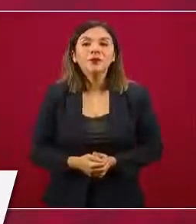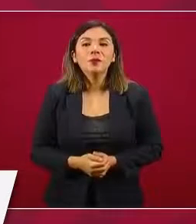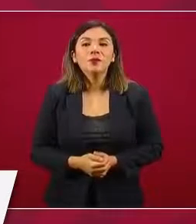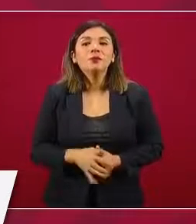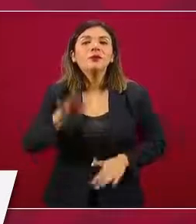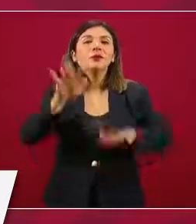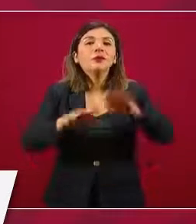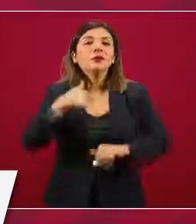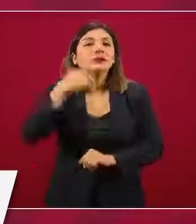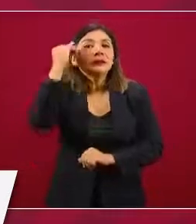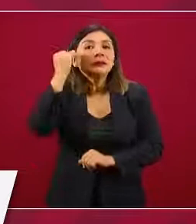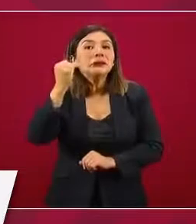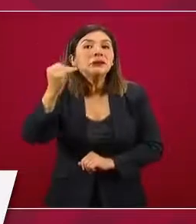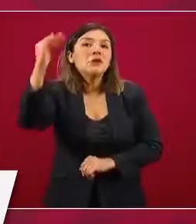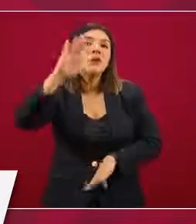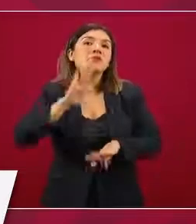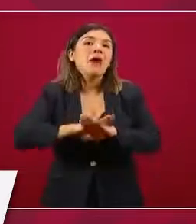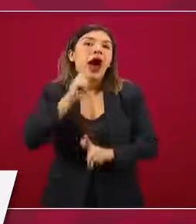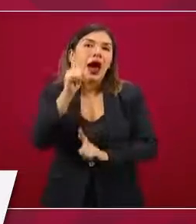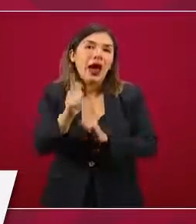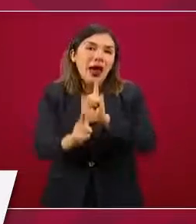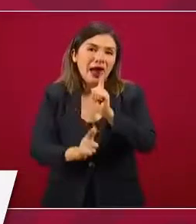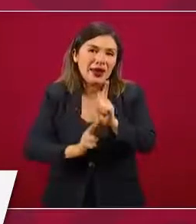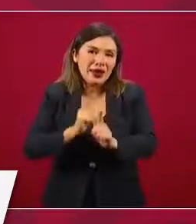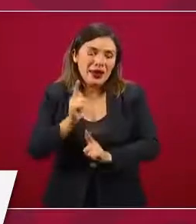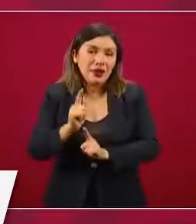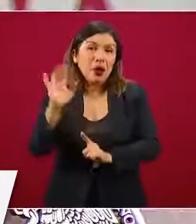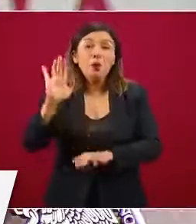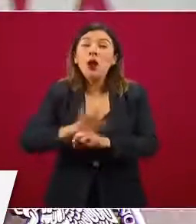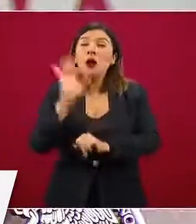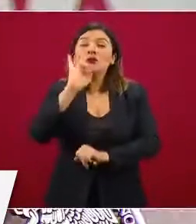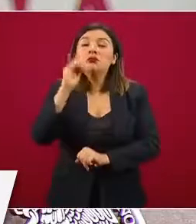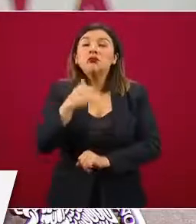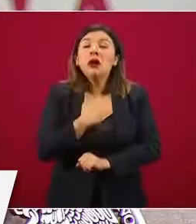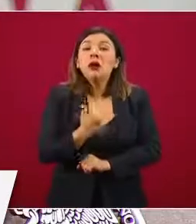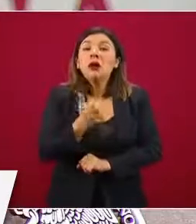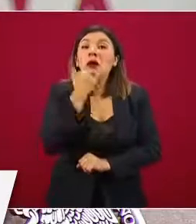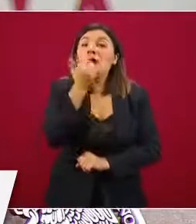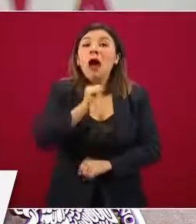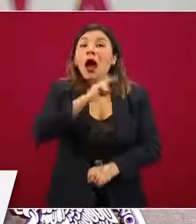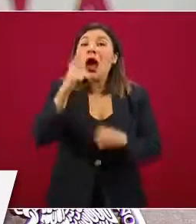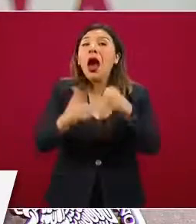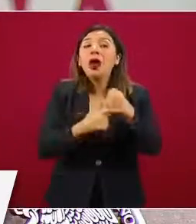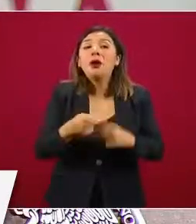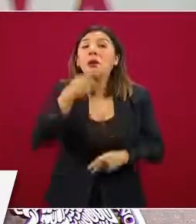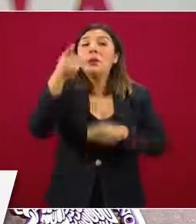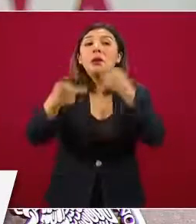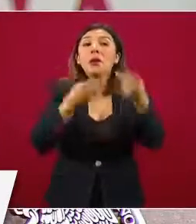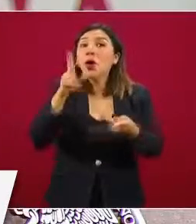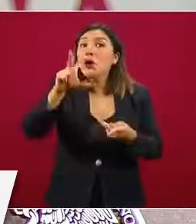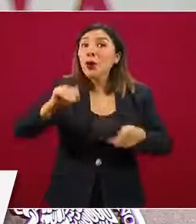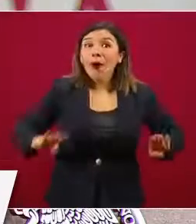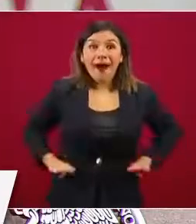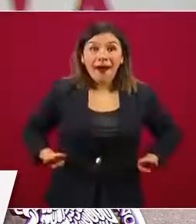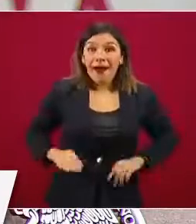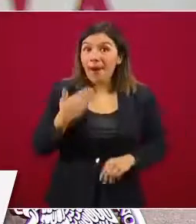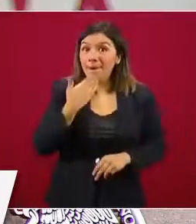me tardo más de la cuenta, porque si digo algo de